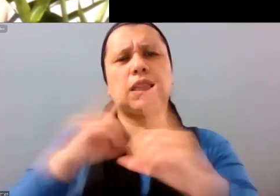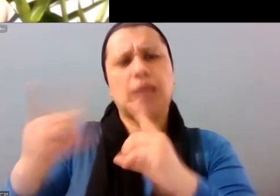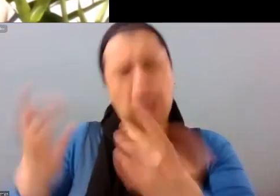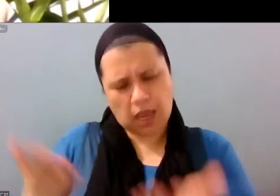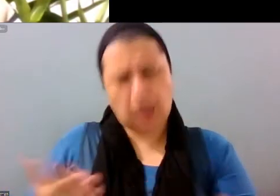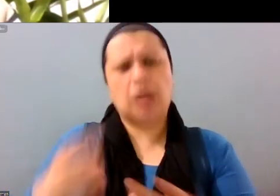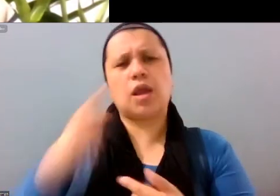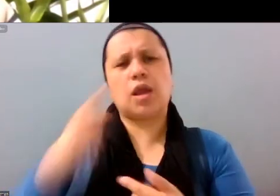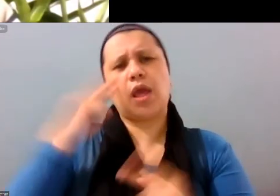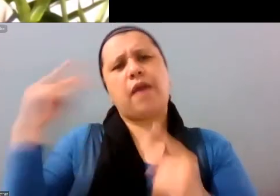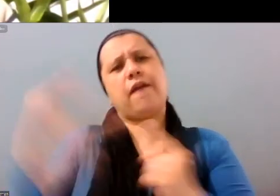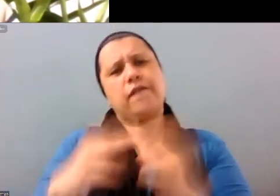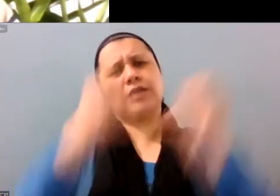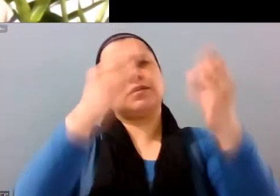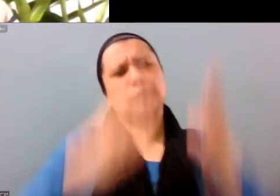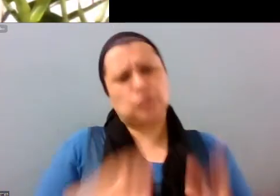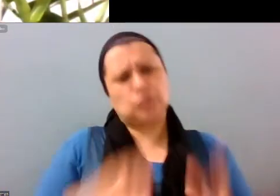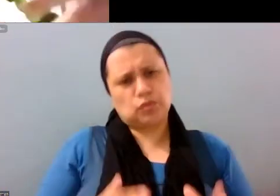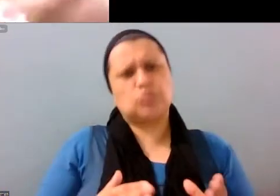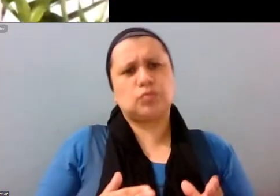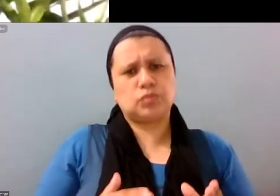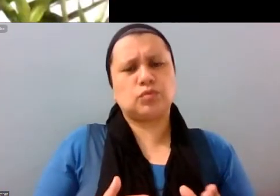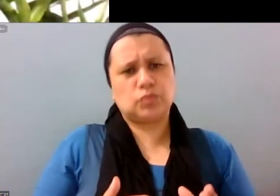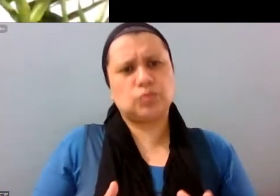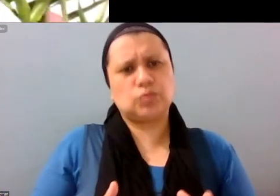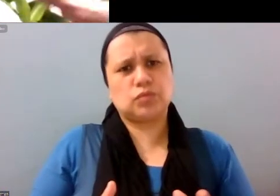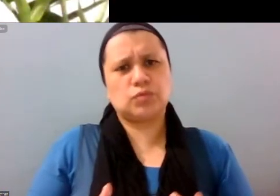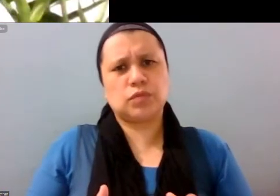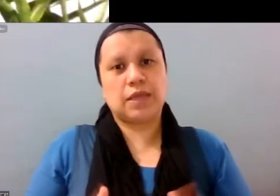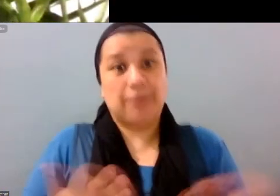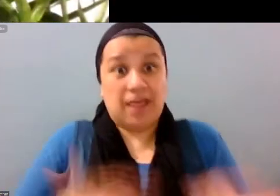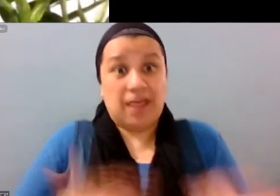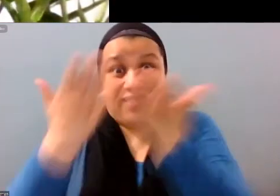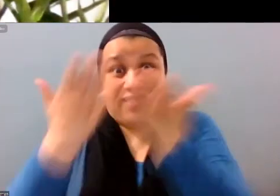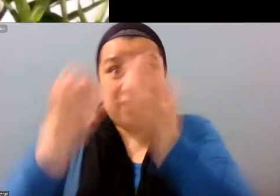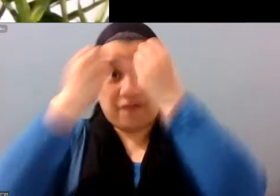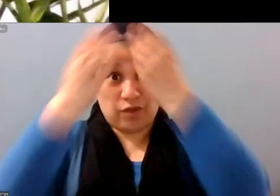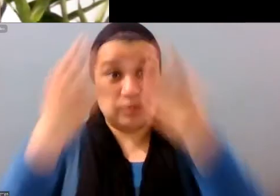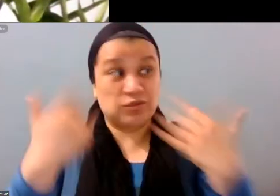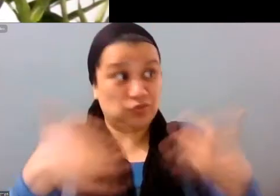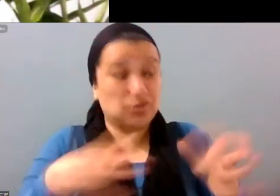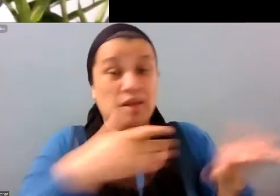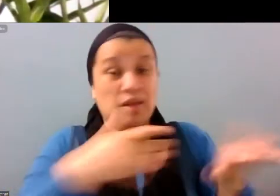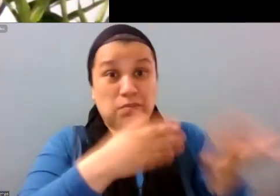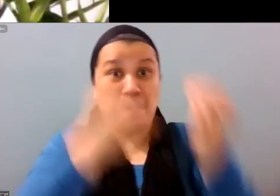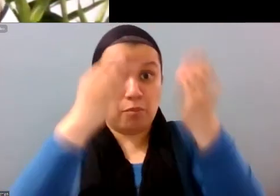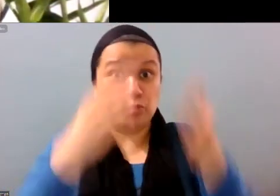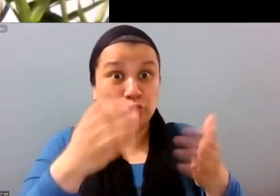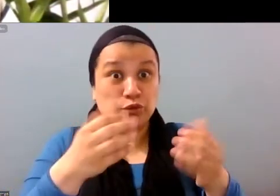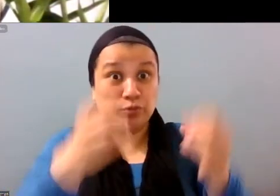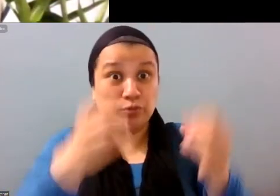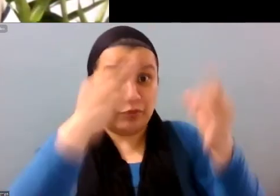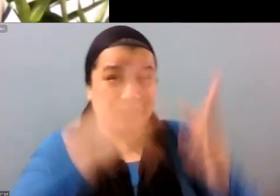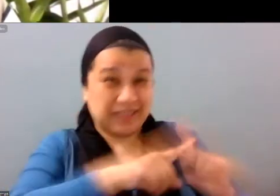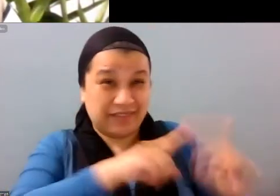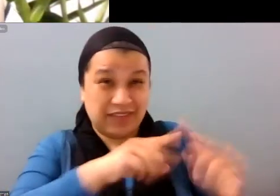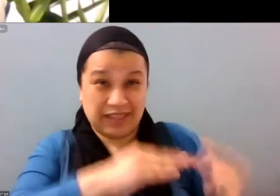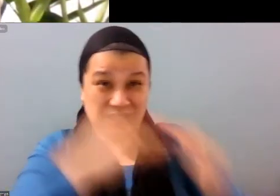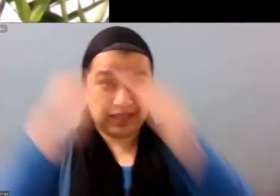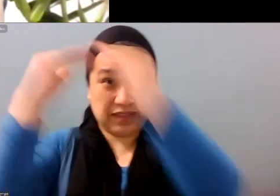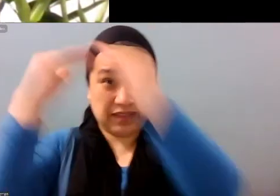docente de facilitar toda esa información que han venido generando los docentes de diferentes niveles en torno a